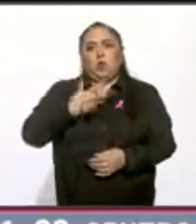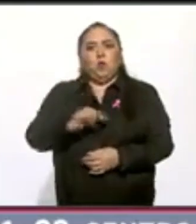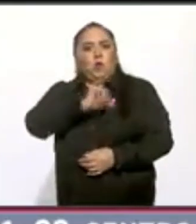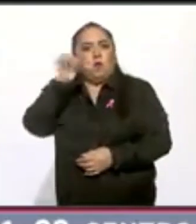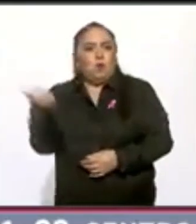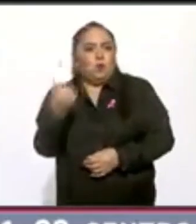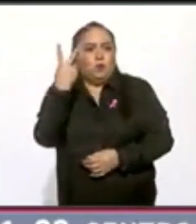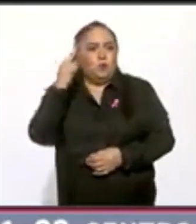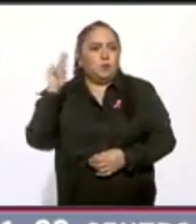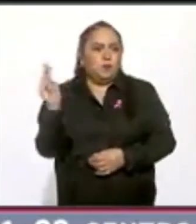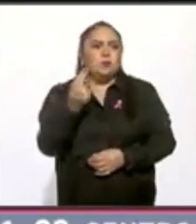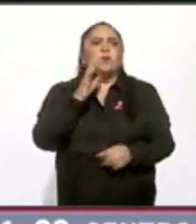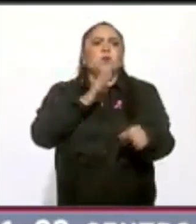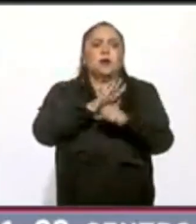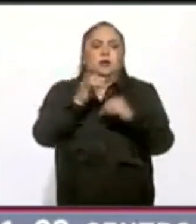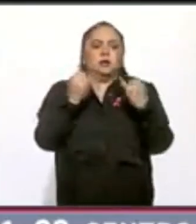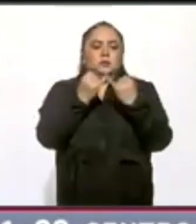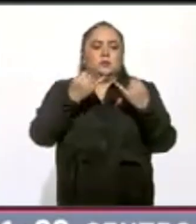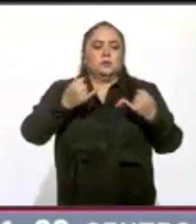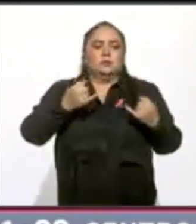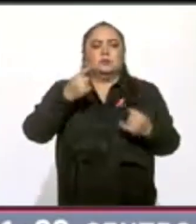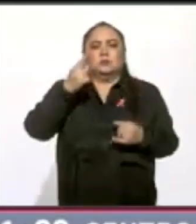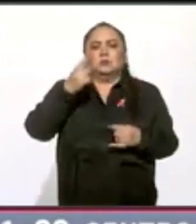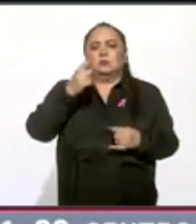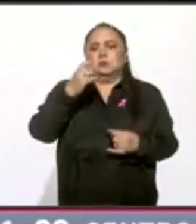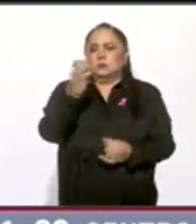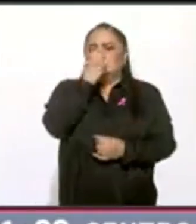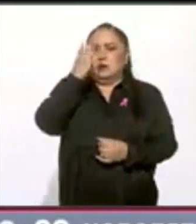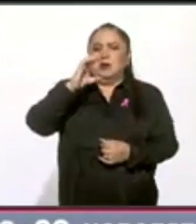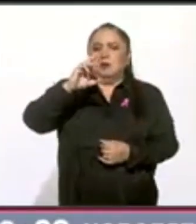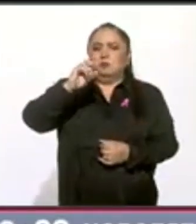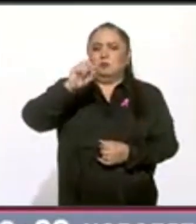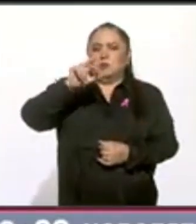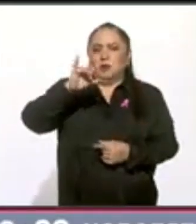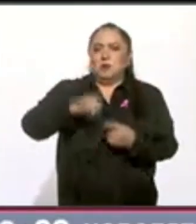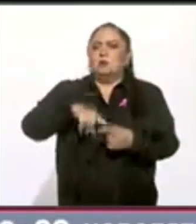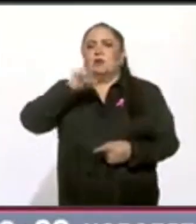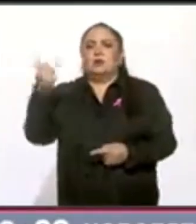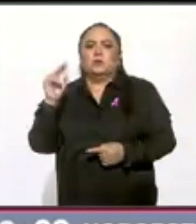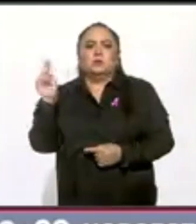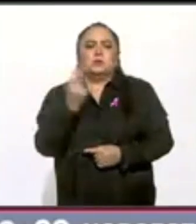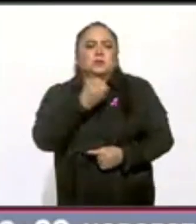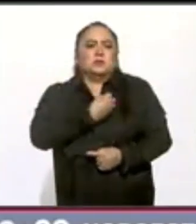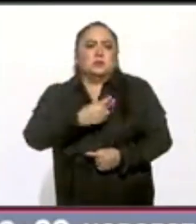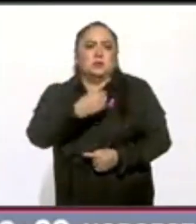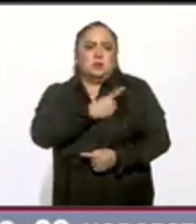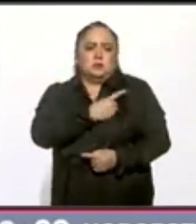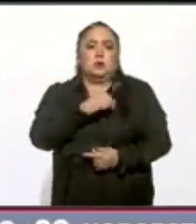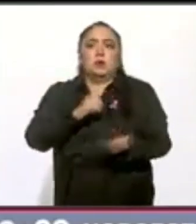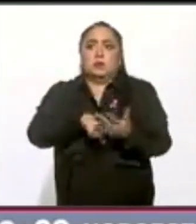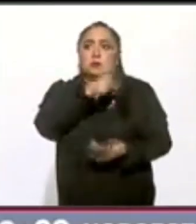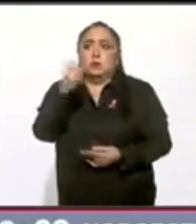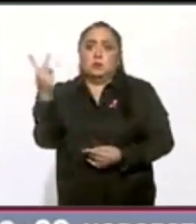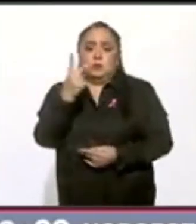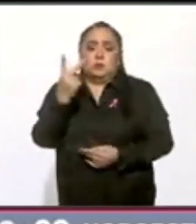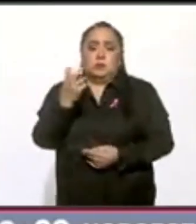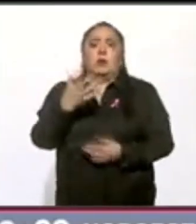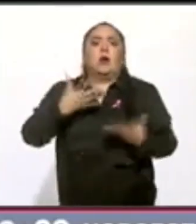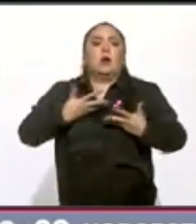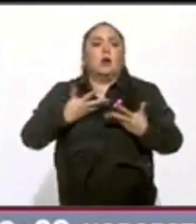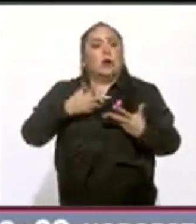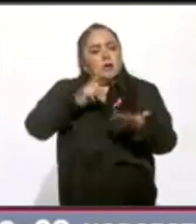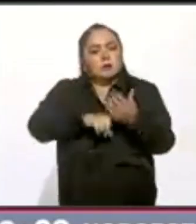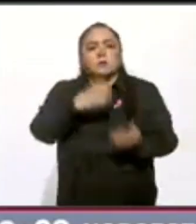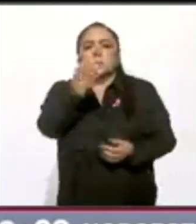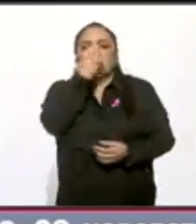universidades, el Instituto de Estudios Superiores Rosario Castellanos, la Universidad de la Salud. Ya estudian en esas universidades 40.000 jóvenes